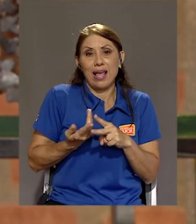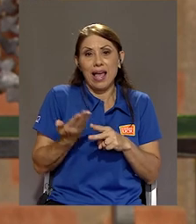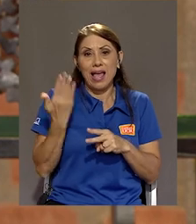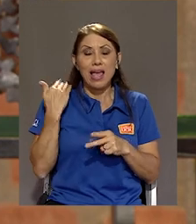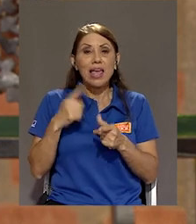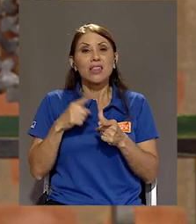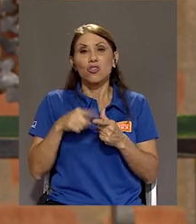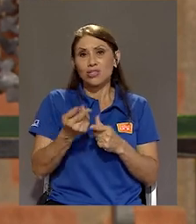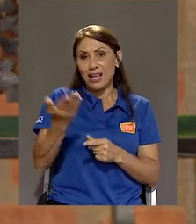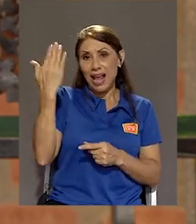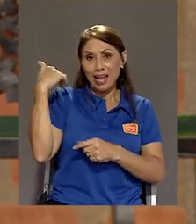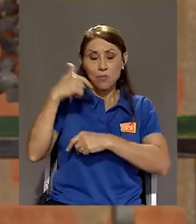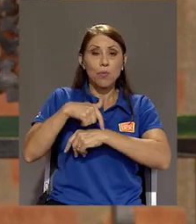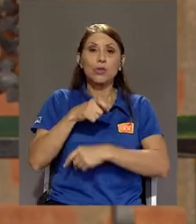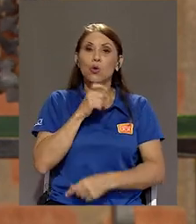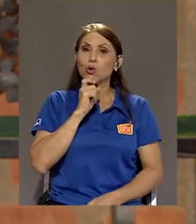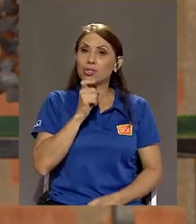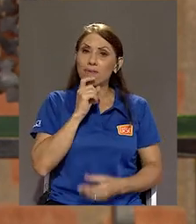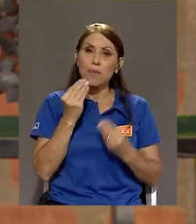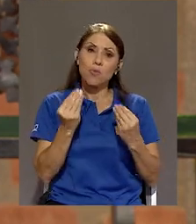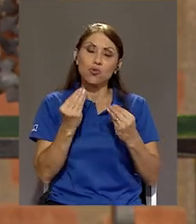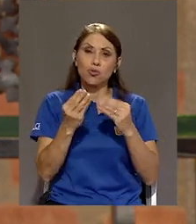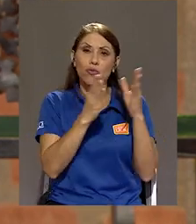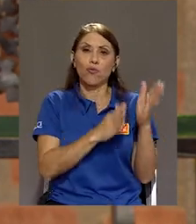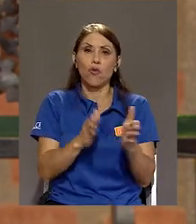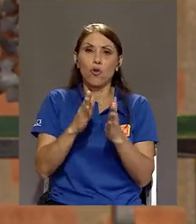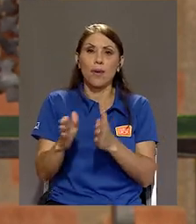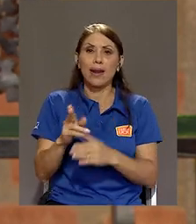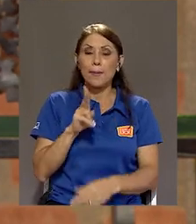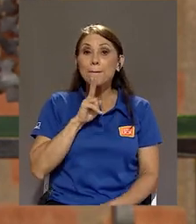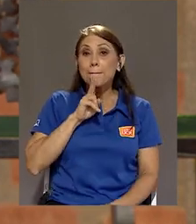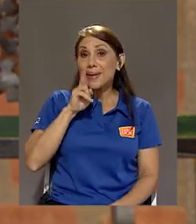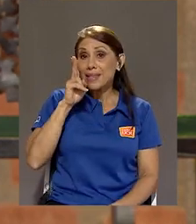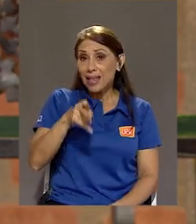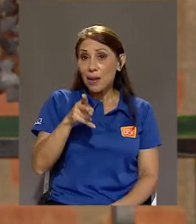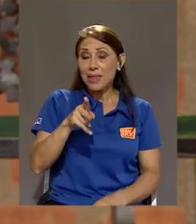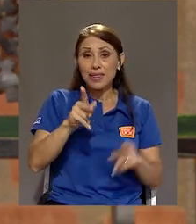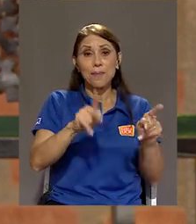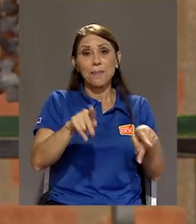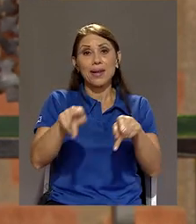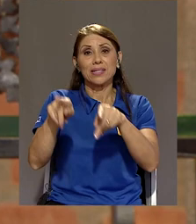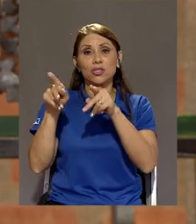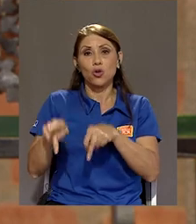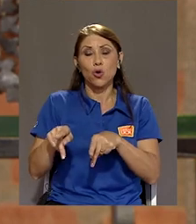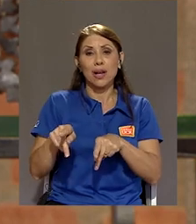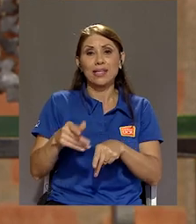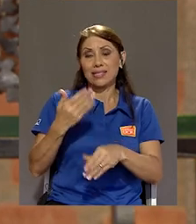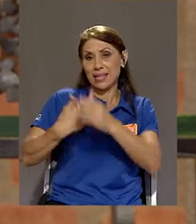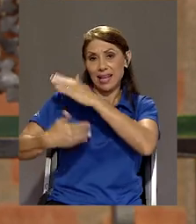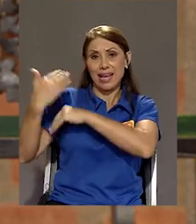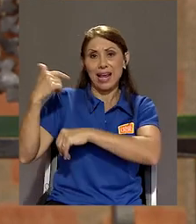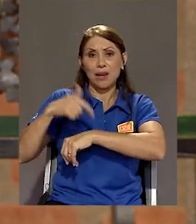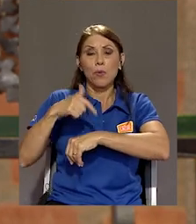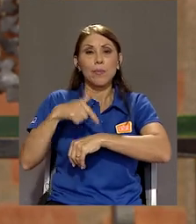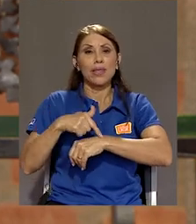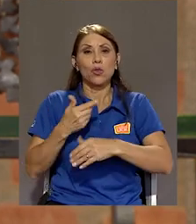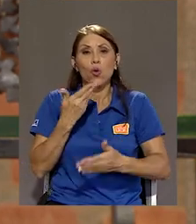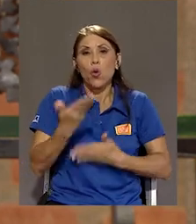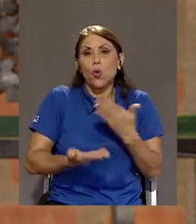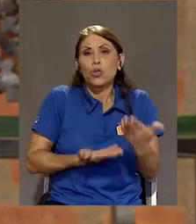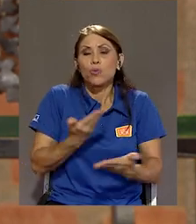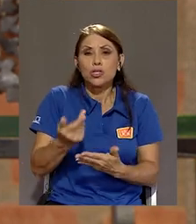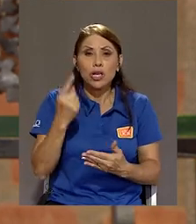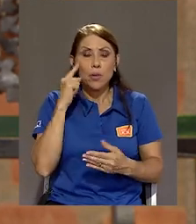funcionando. Entonces, costaba mucho formar eso. Verdaderamente, las personas que contribuyeron en ese momento